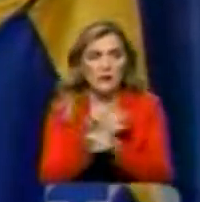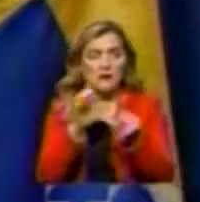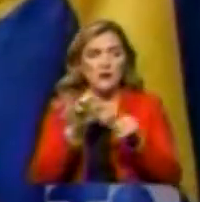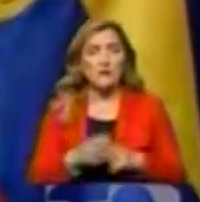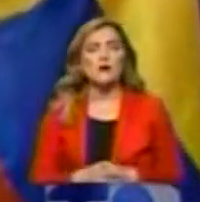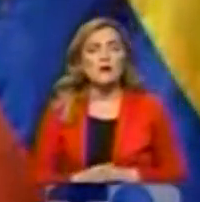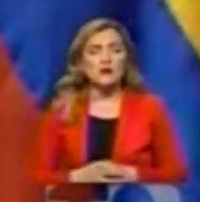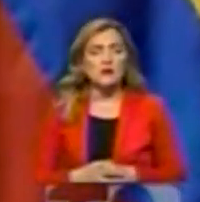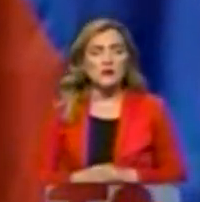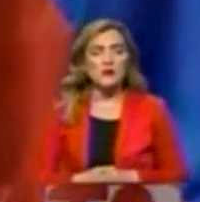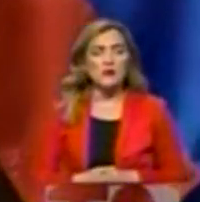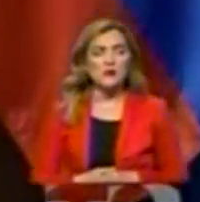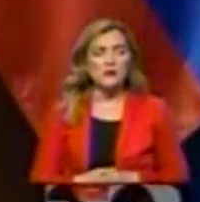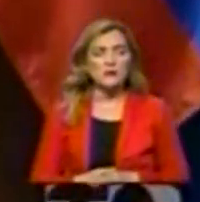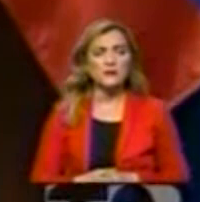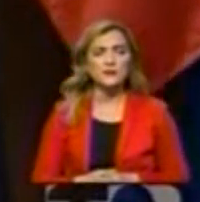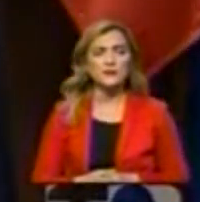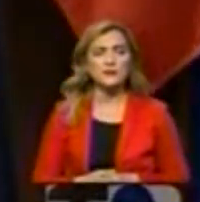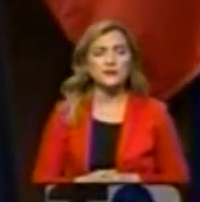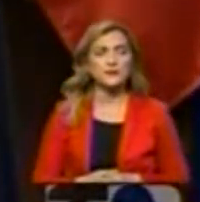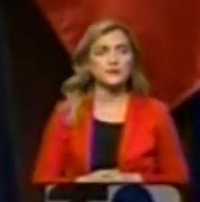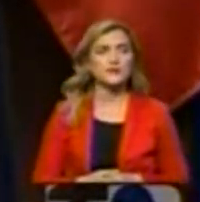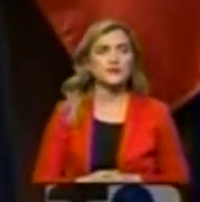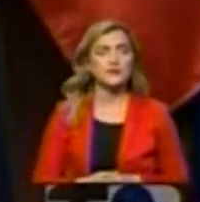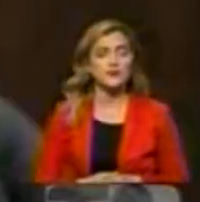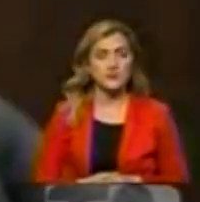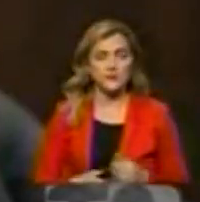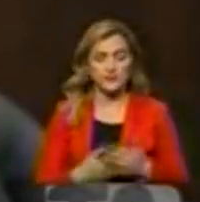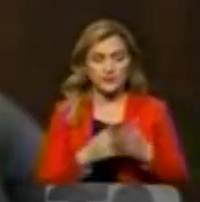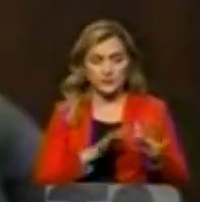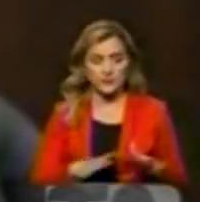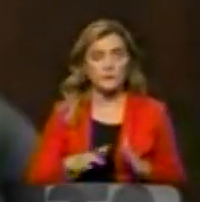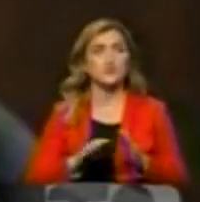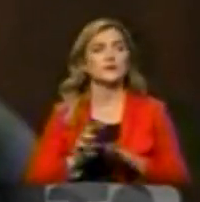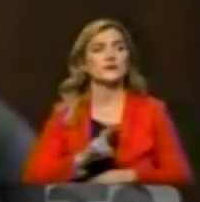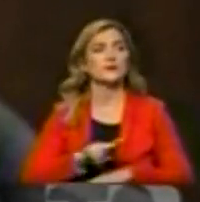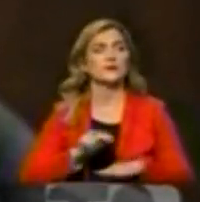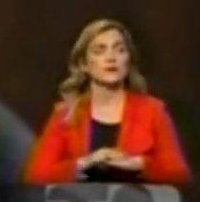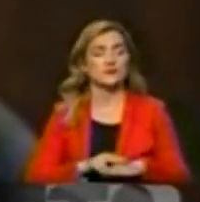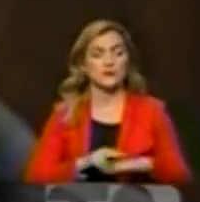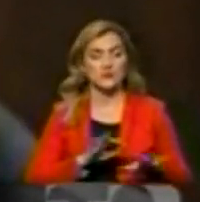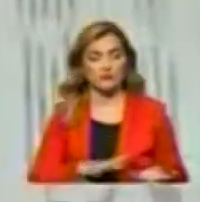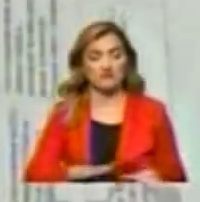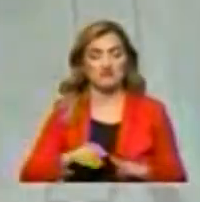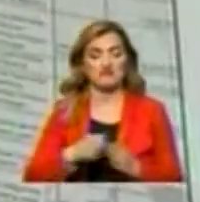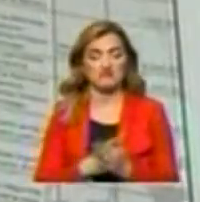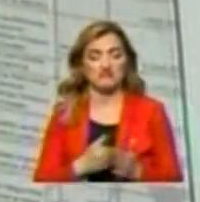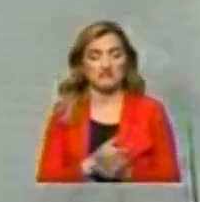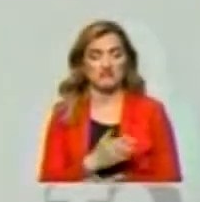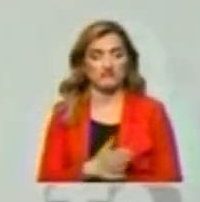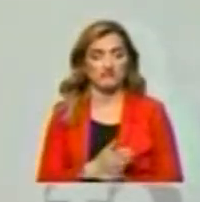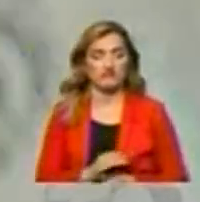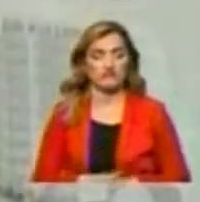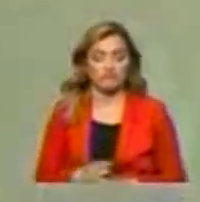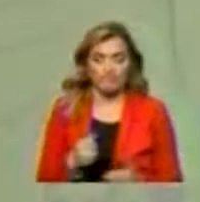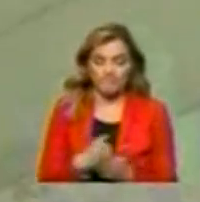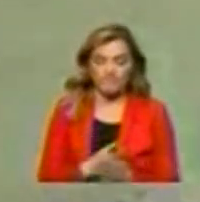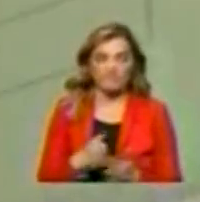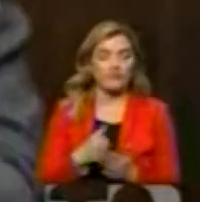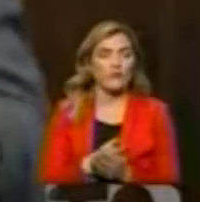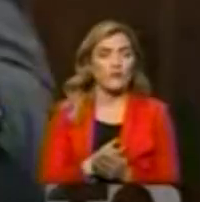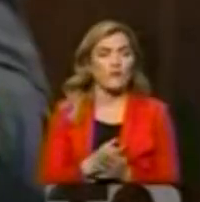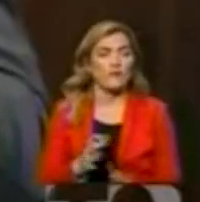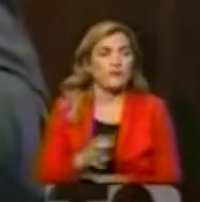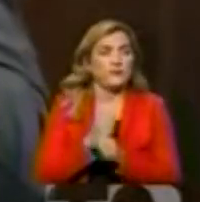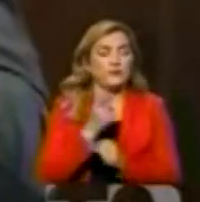declaración pública como secretario nacional anticorrupción, José de la Gasca anunció que esta entidad luchará para recuperar el dinero producto de la corrupción.